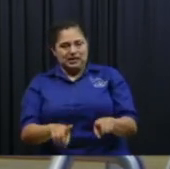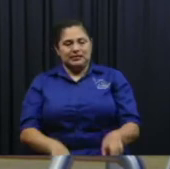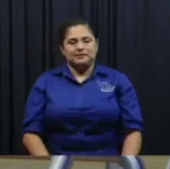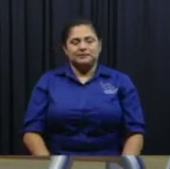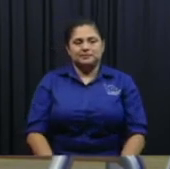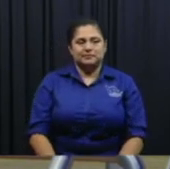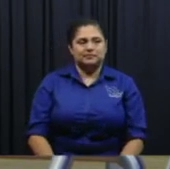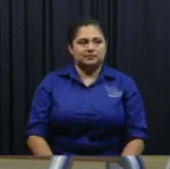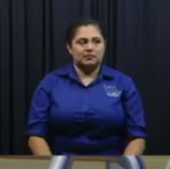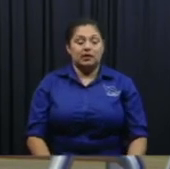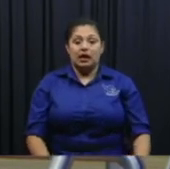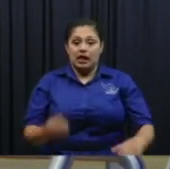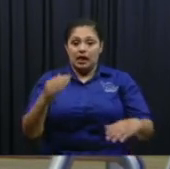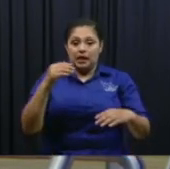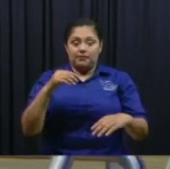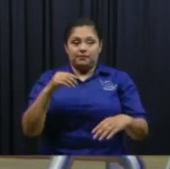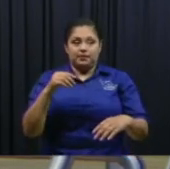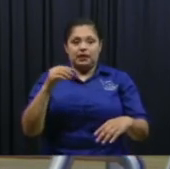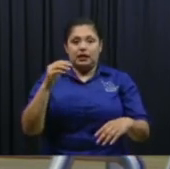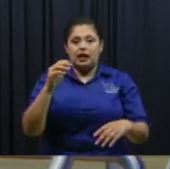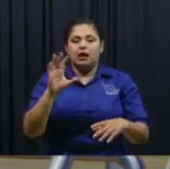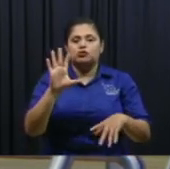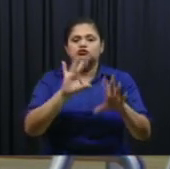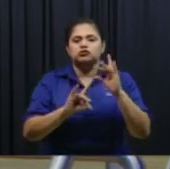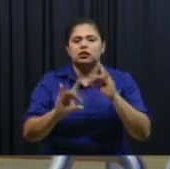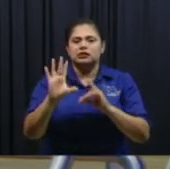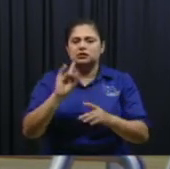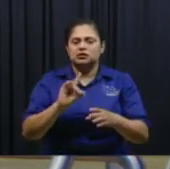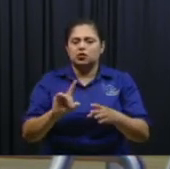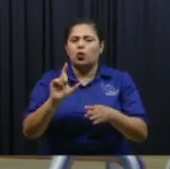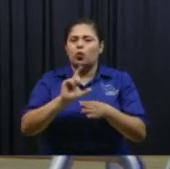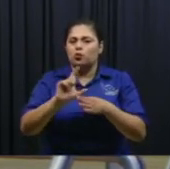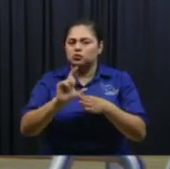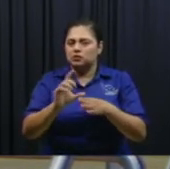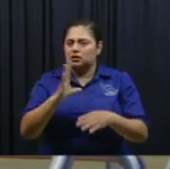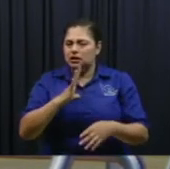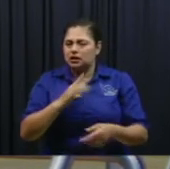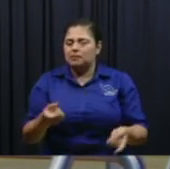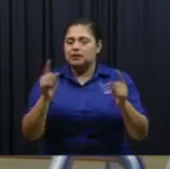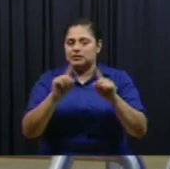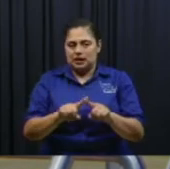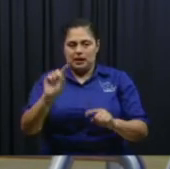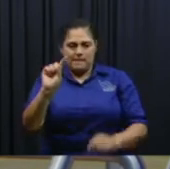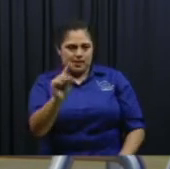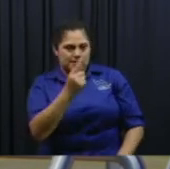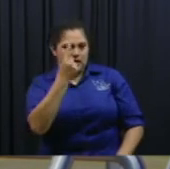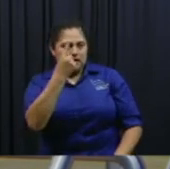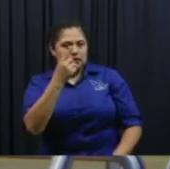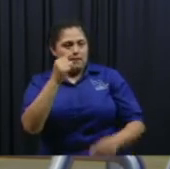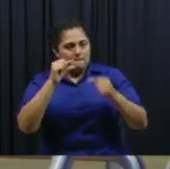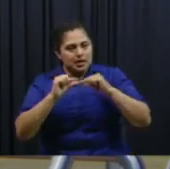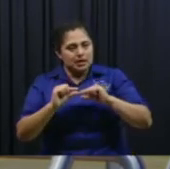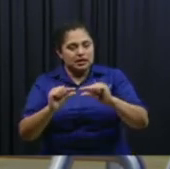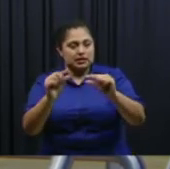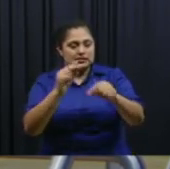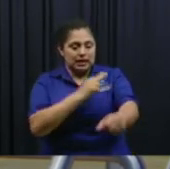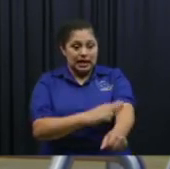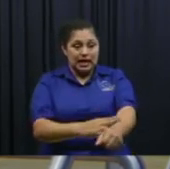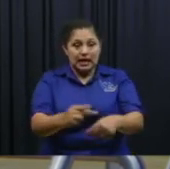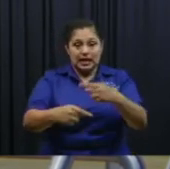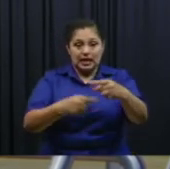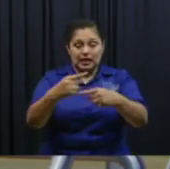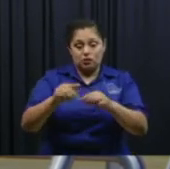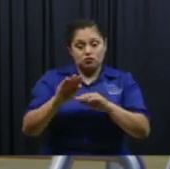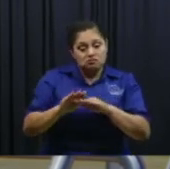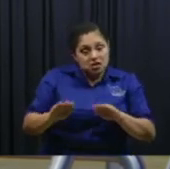entonces dentro de esos requisitos podemos ver en la Biblia que mientras El Heredero es niño